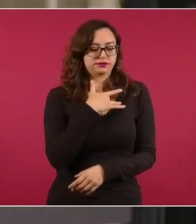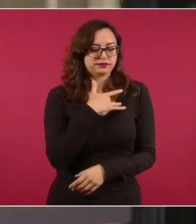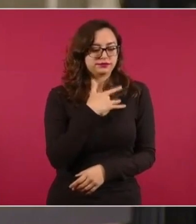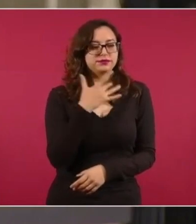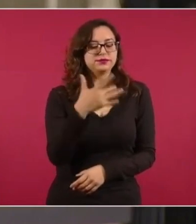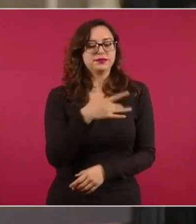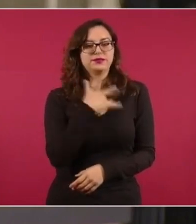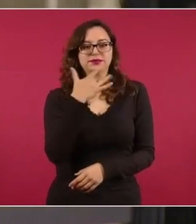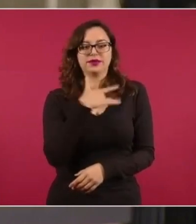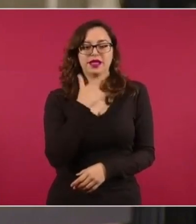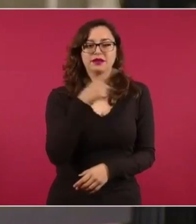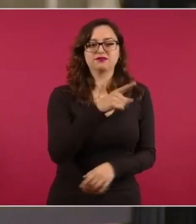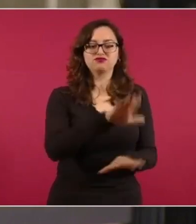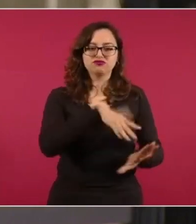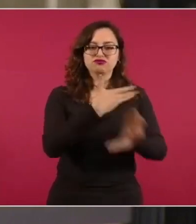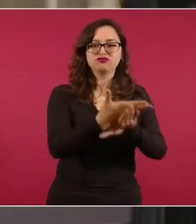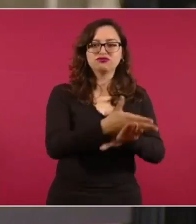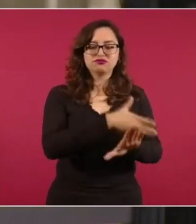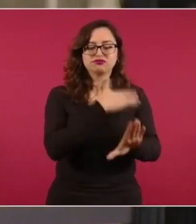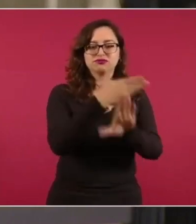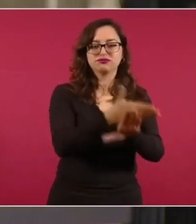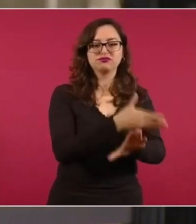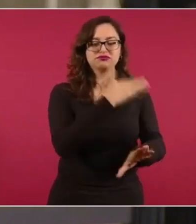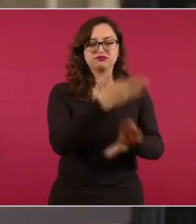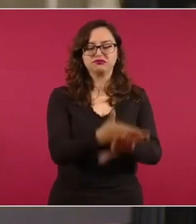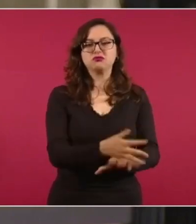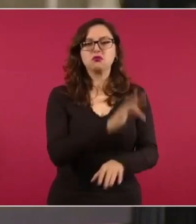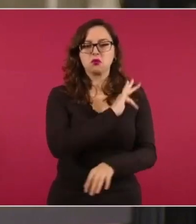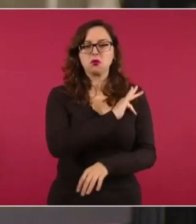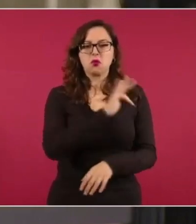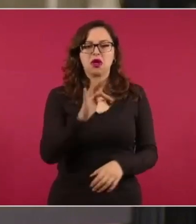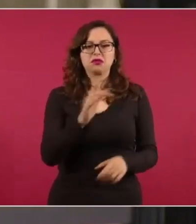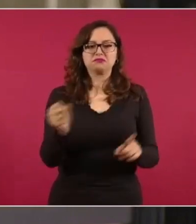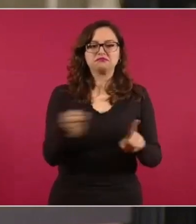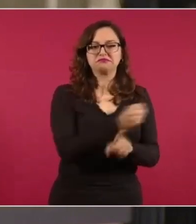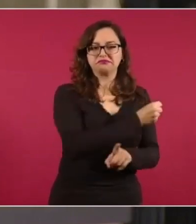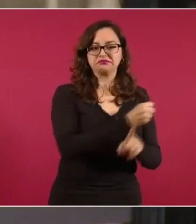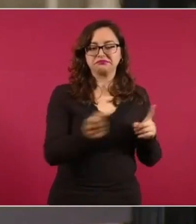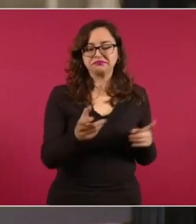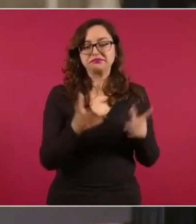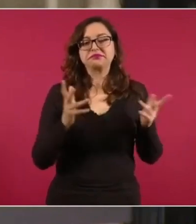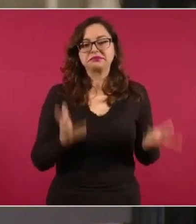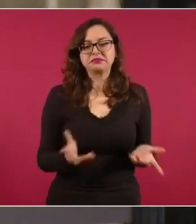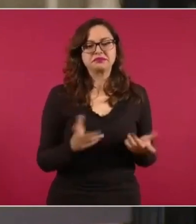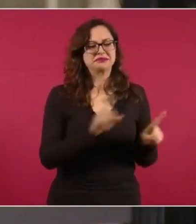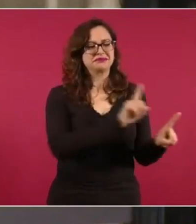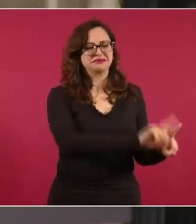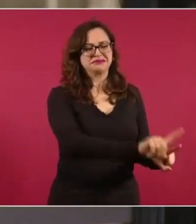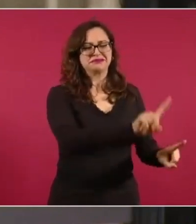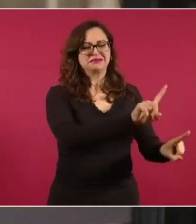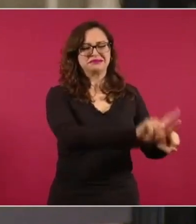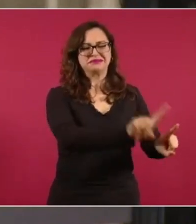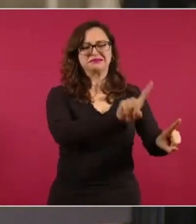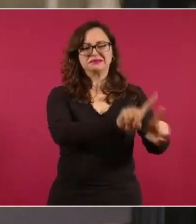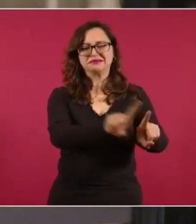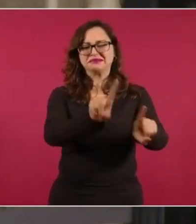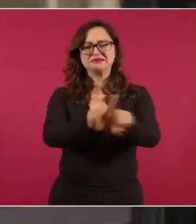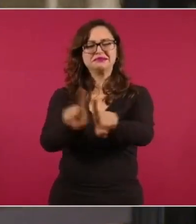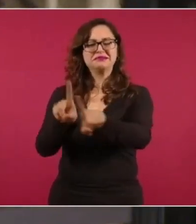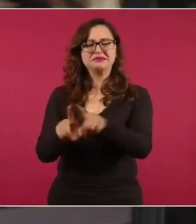ellos son Dóriga, Ciro, Marín, de Mauleón, Ricardo Rocha,